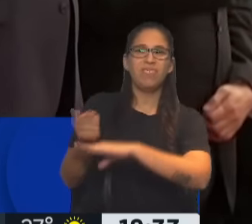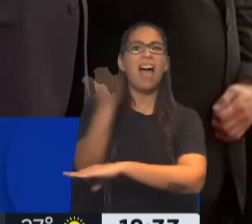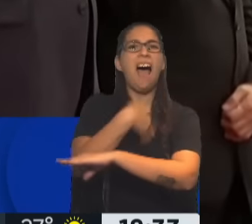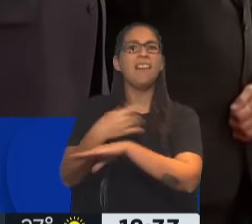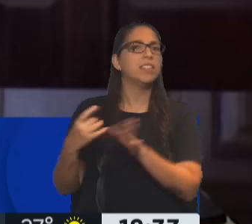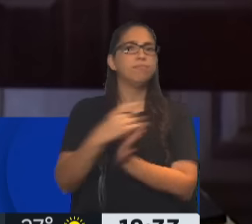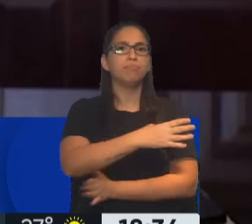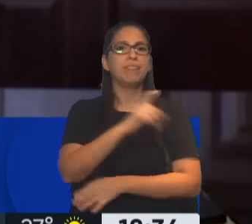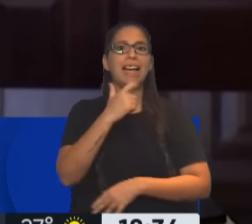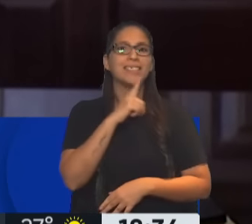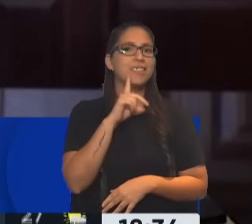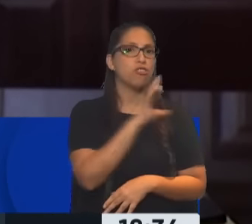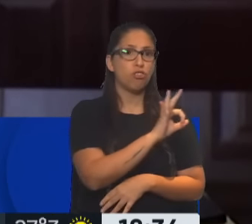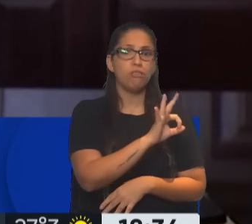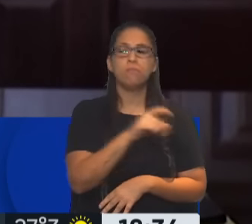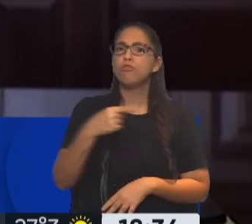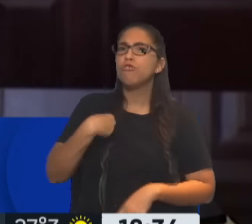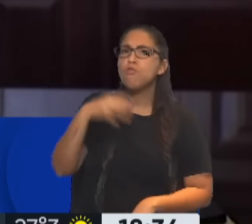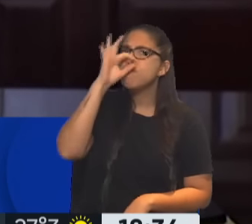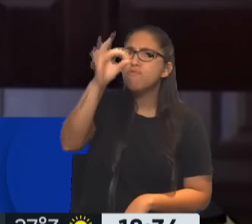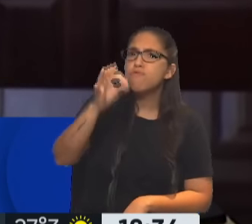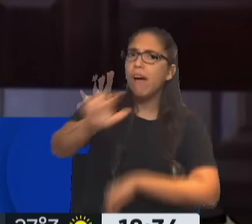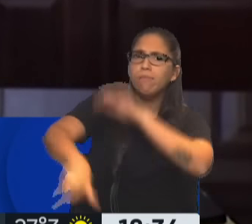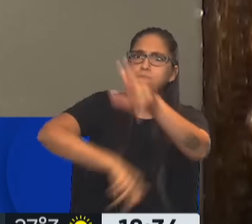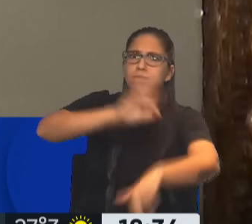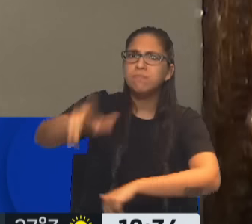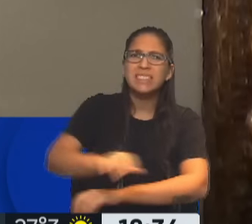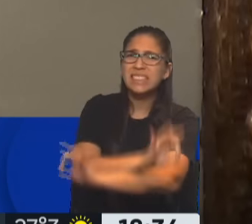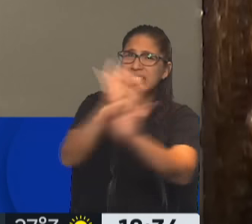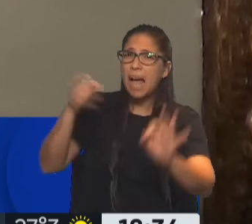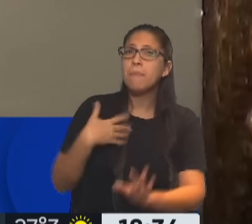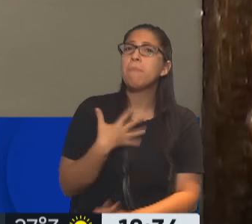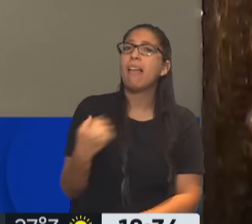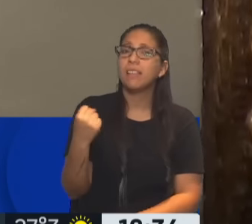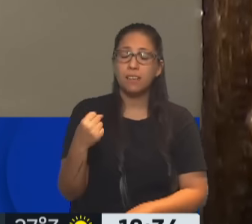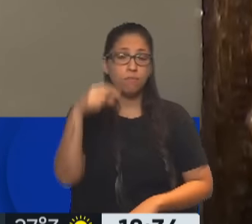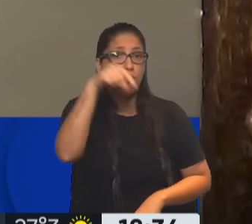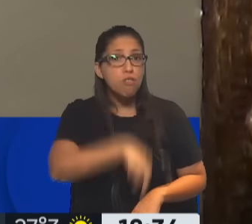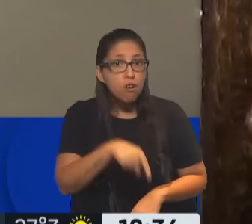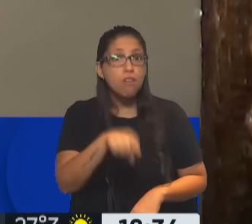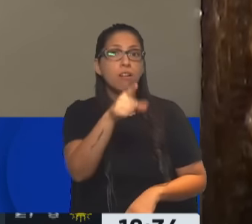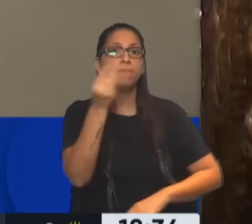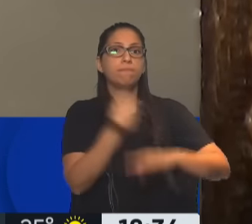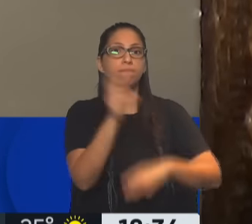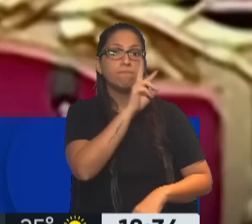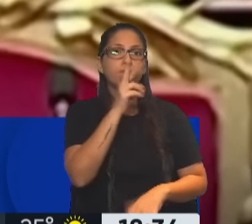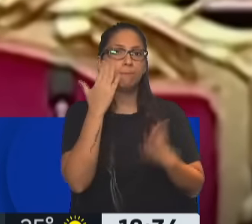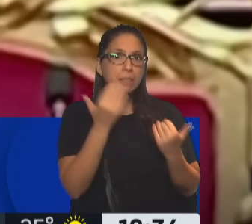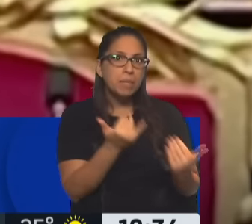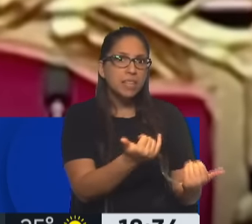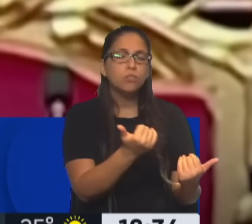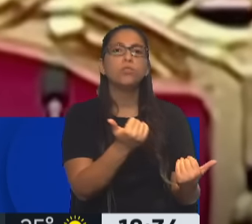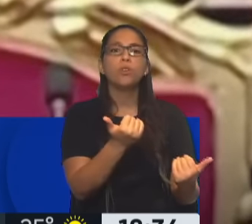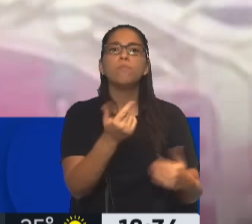destituido Pedro Castillo. Jamás le he robado un solo sol a mi patria. La actual mandataria está siendo investigada por la justicia peruana